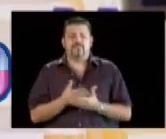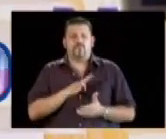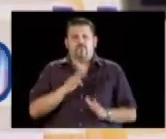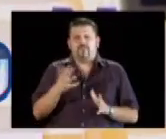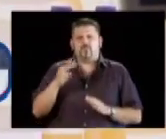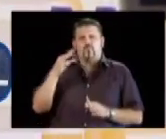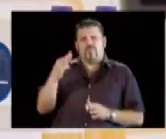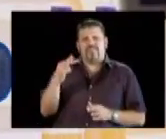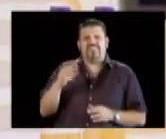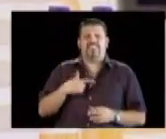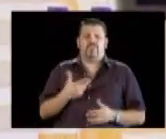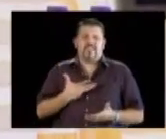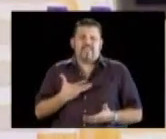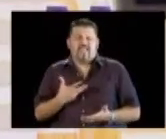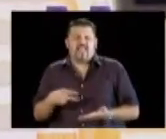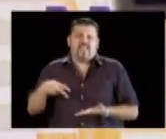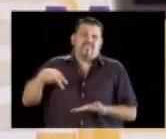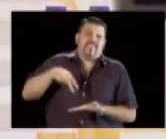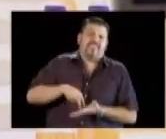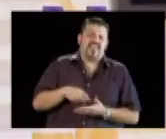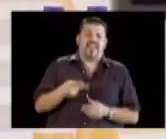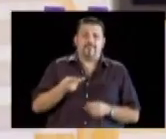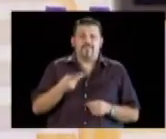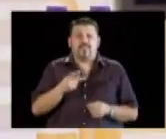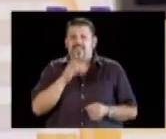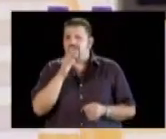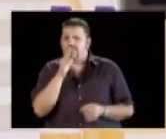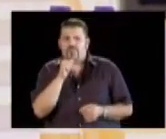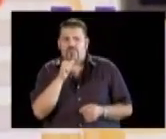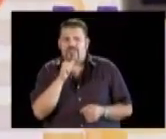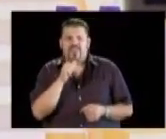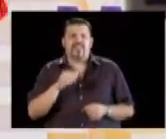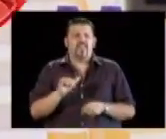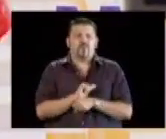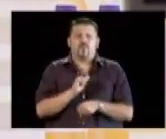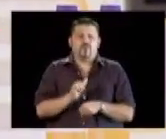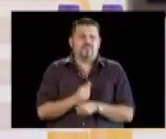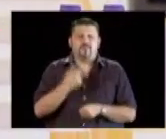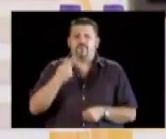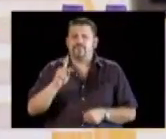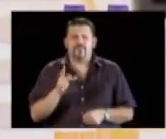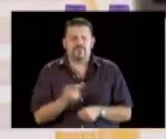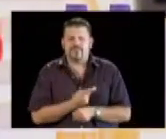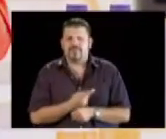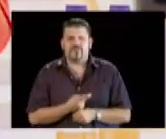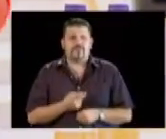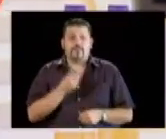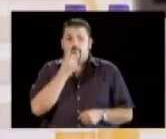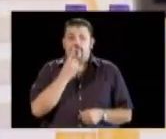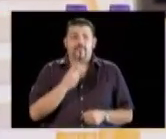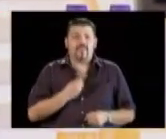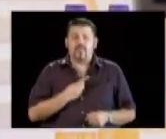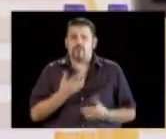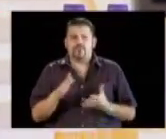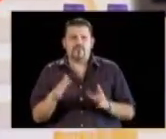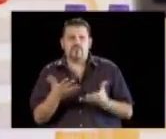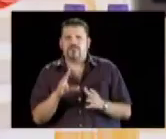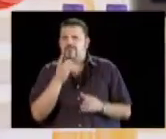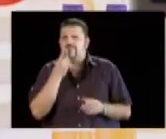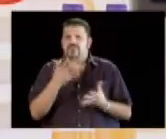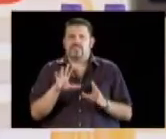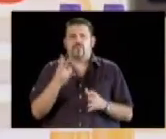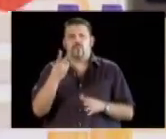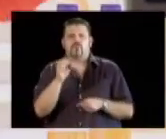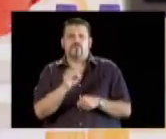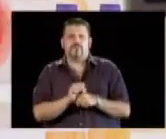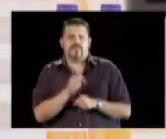3-4 centímetros, tenía que levantarme la pierna para poder subirme al coche, no podía voltear de lado, bueno, no saben cómo me puse. Me dijeron que me iba a recuperar más o menos en 2 semanas